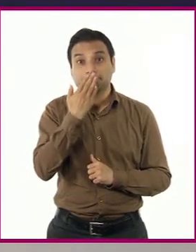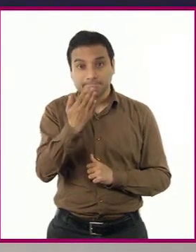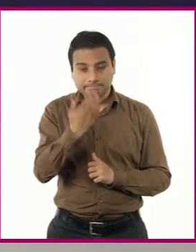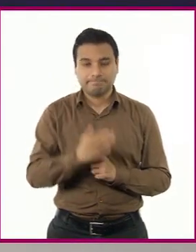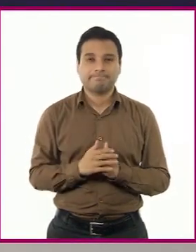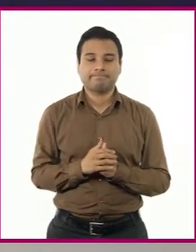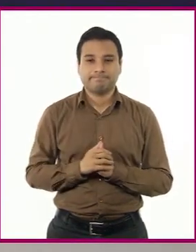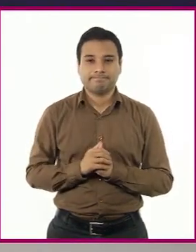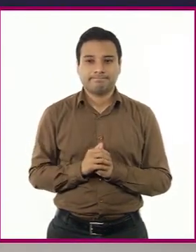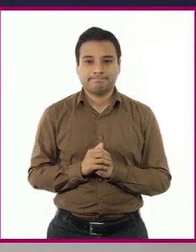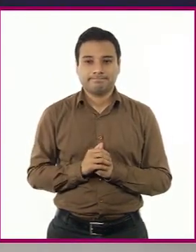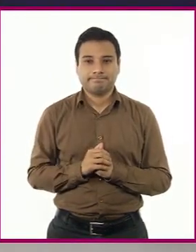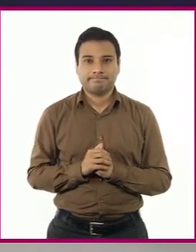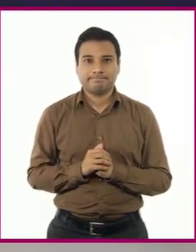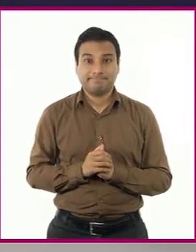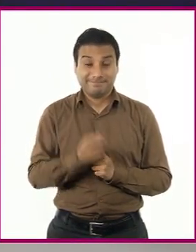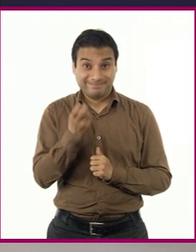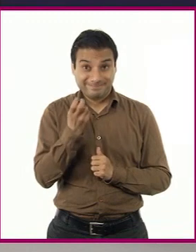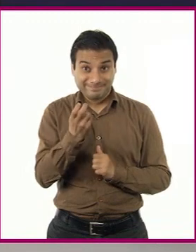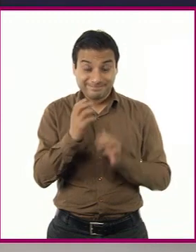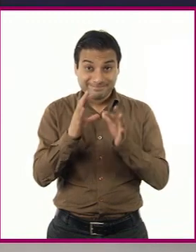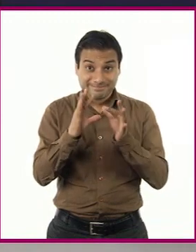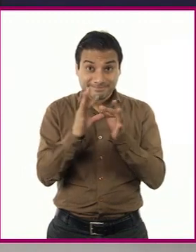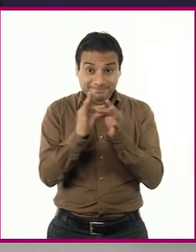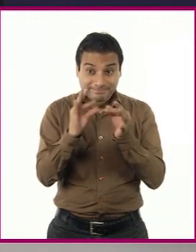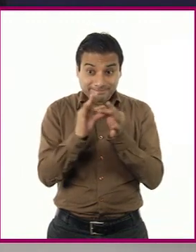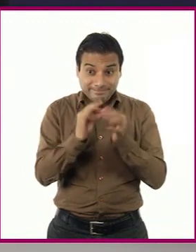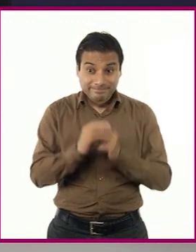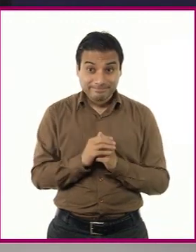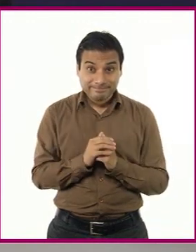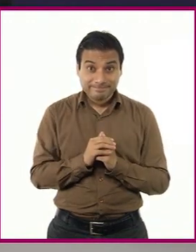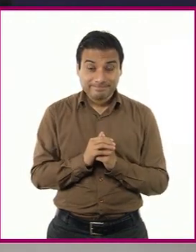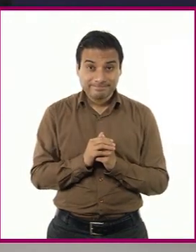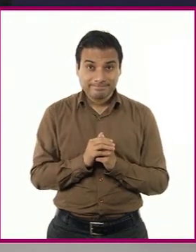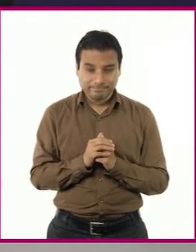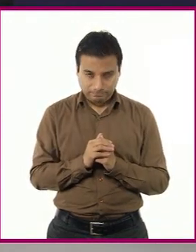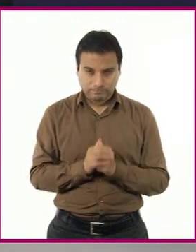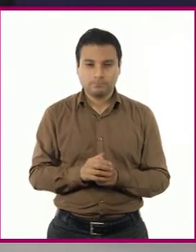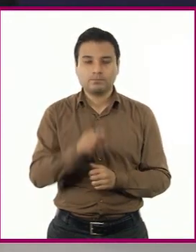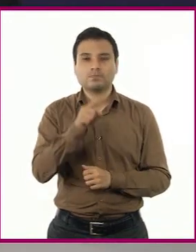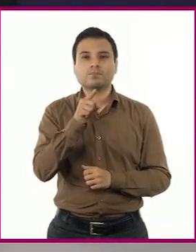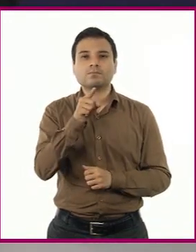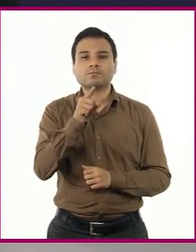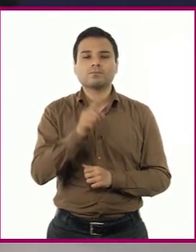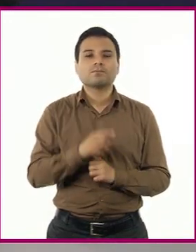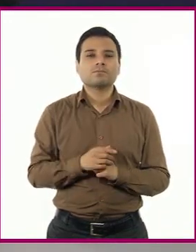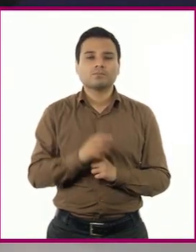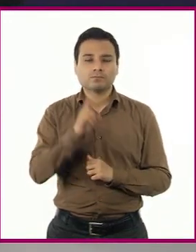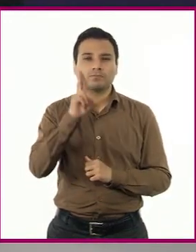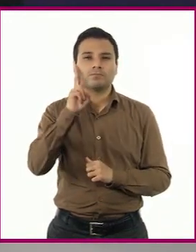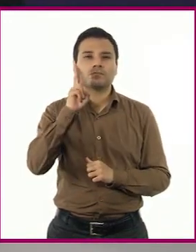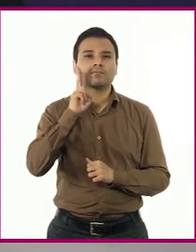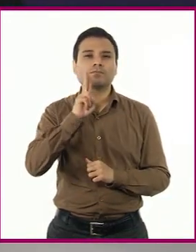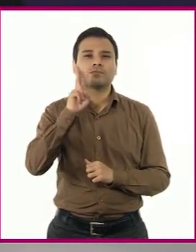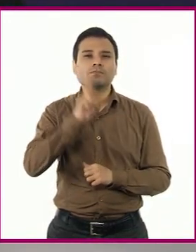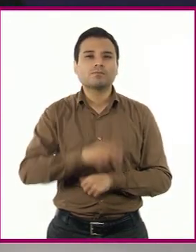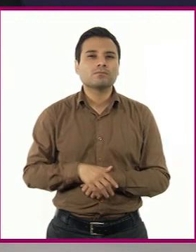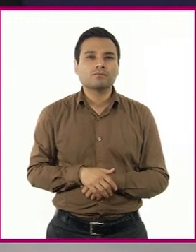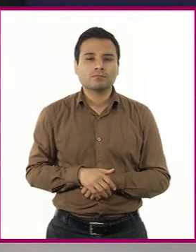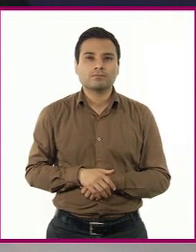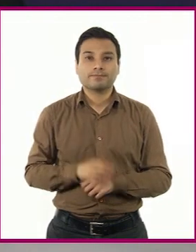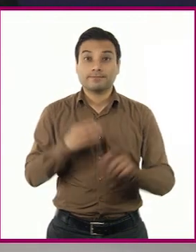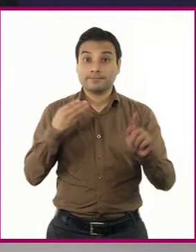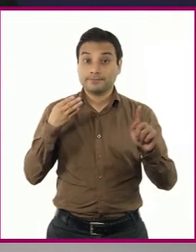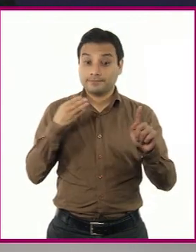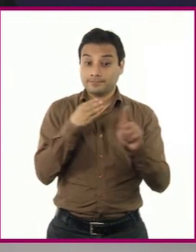Enrique. Con los datos de la gráfica y la media aritmética calculada, es posible determinar la